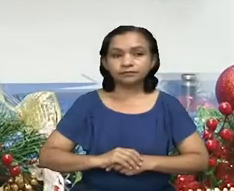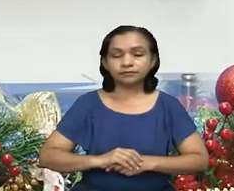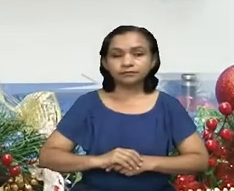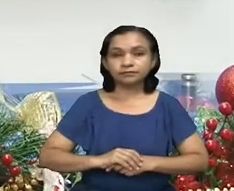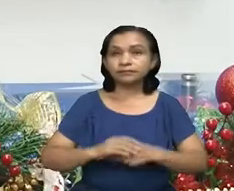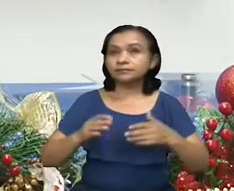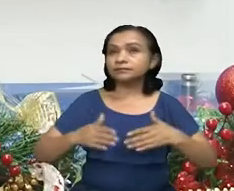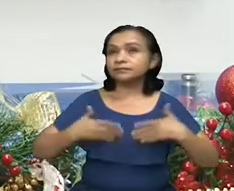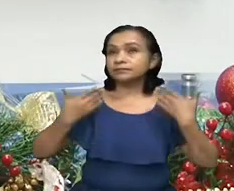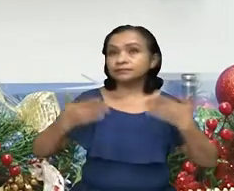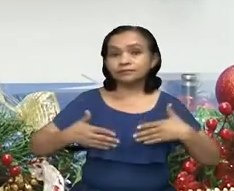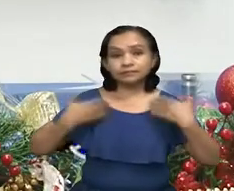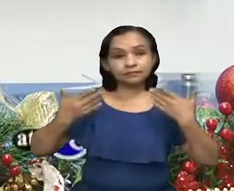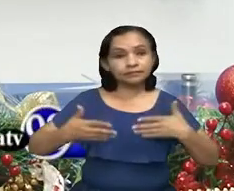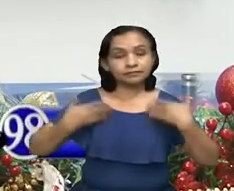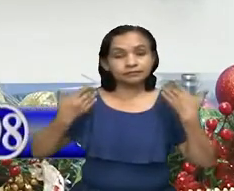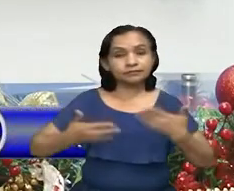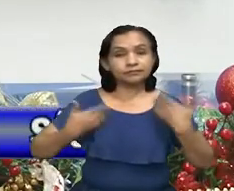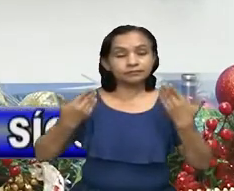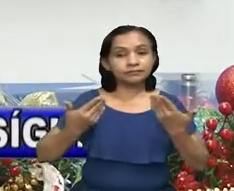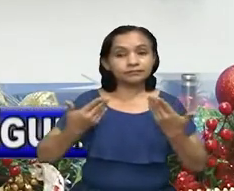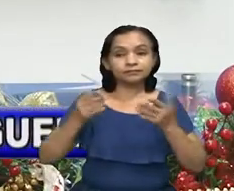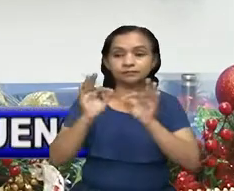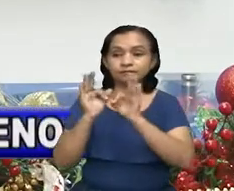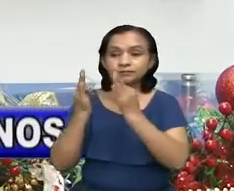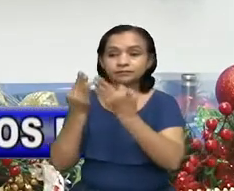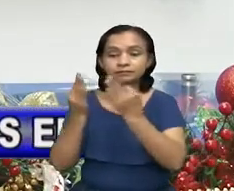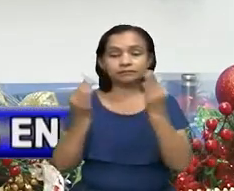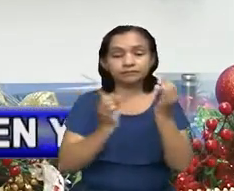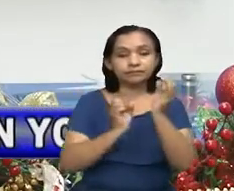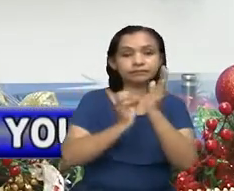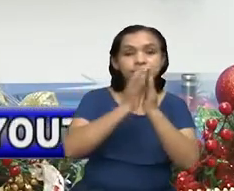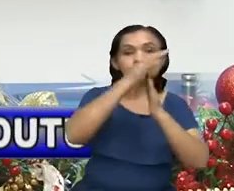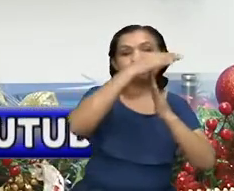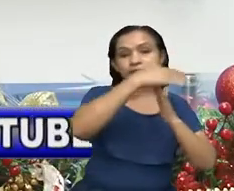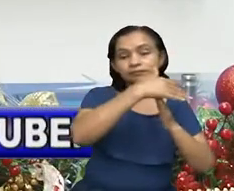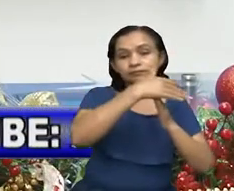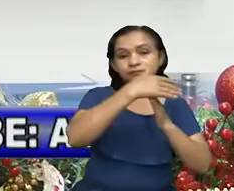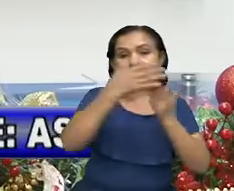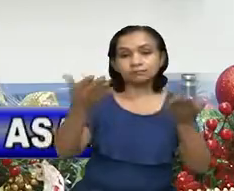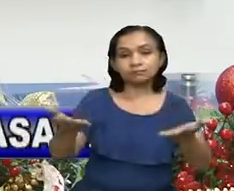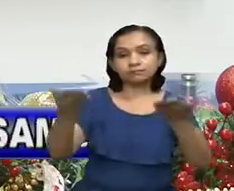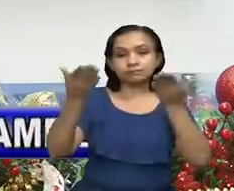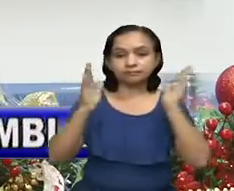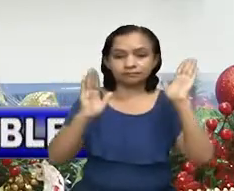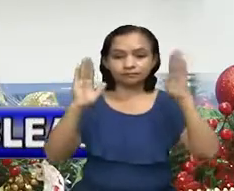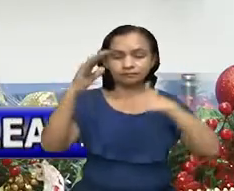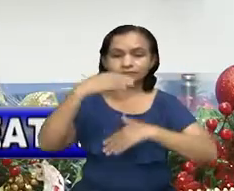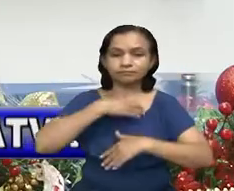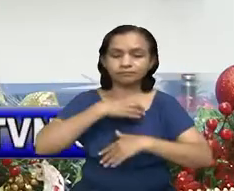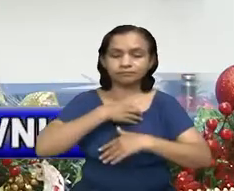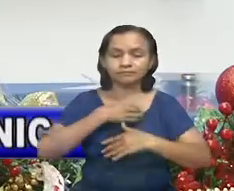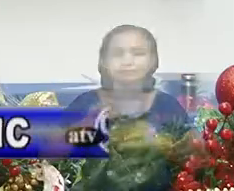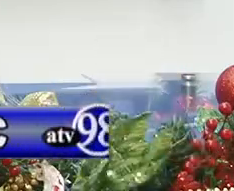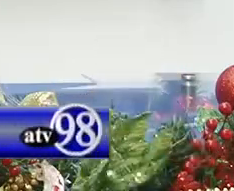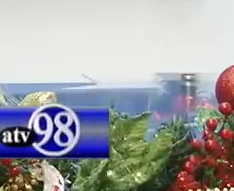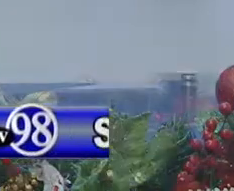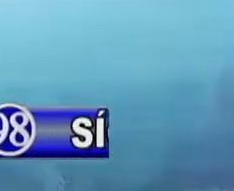Con alegría y entusiasmo esperanzador, familias de San Rafael del Sur recibieron sus títulos de propiedad. Veamos.